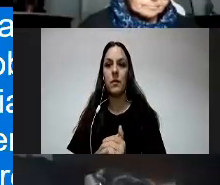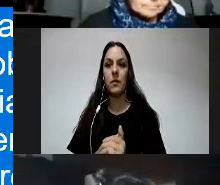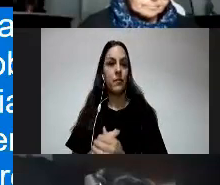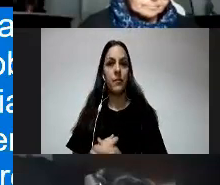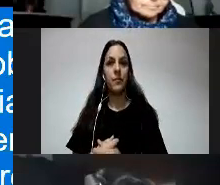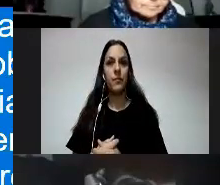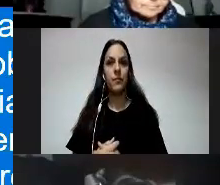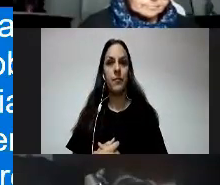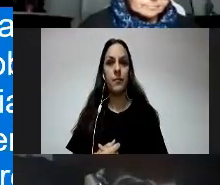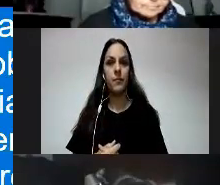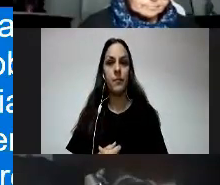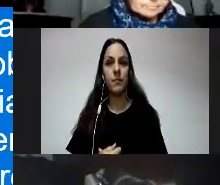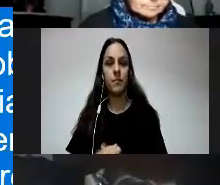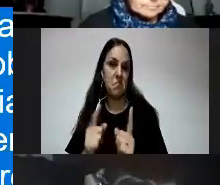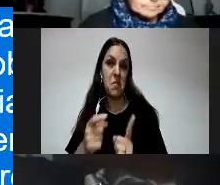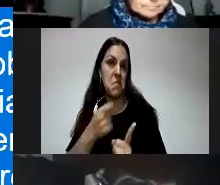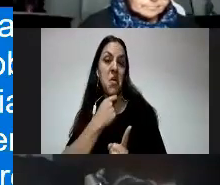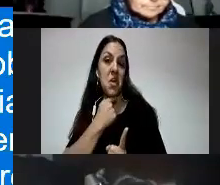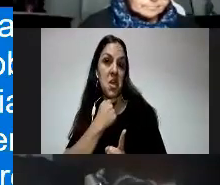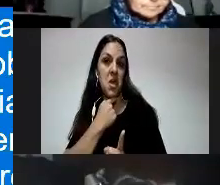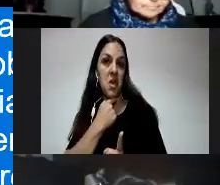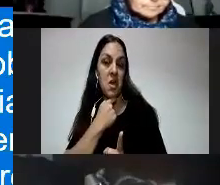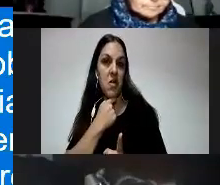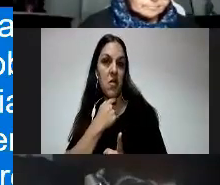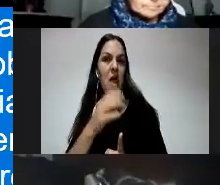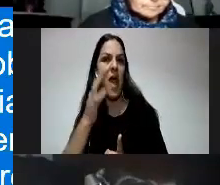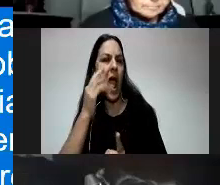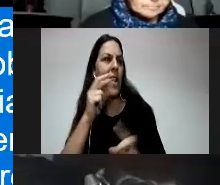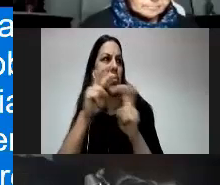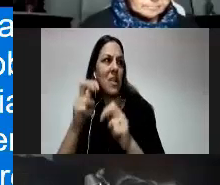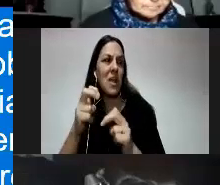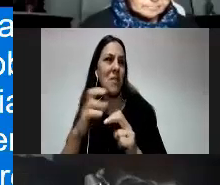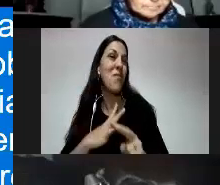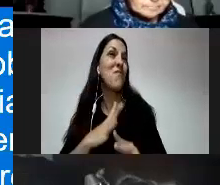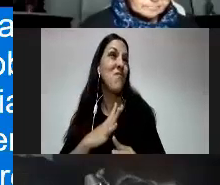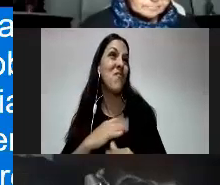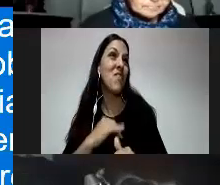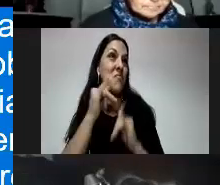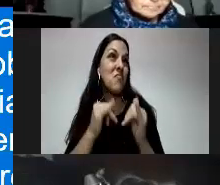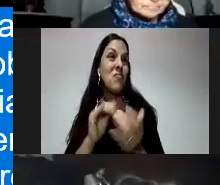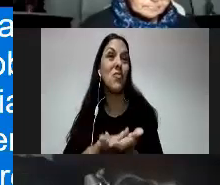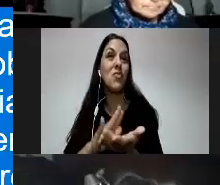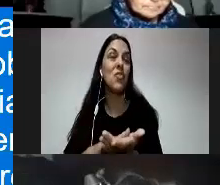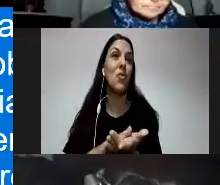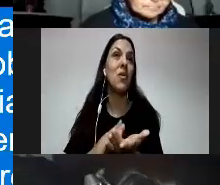Igualmente quisiera, con respecto, porque quedan algunos temas, con respecto a